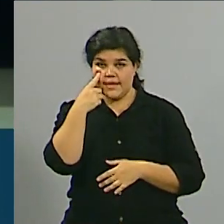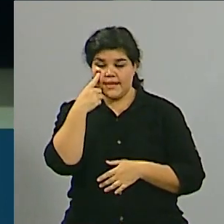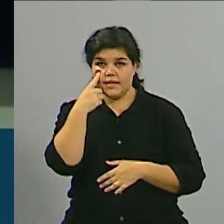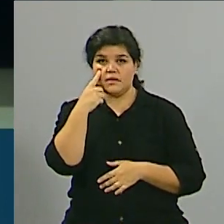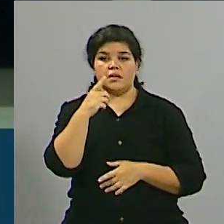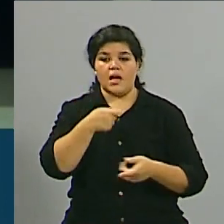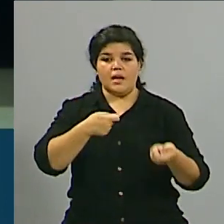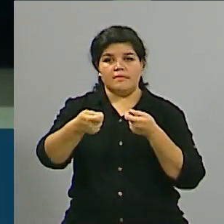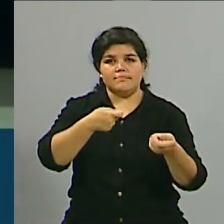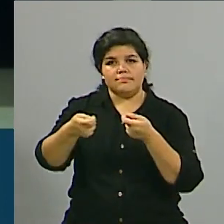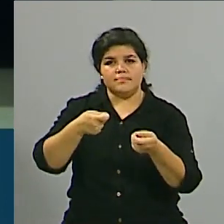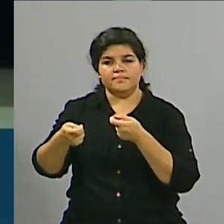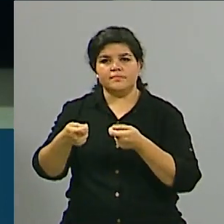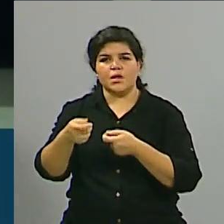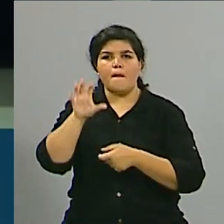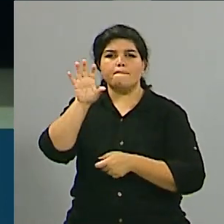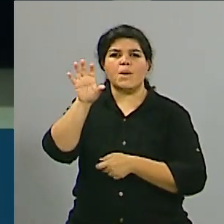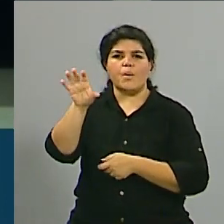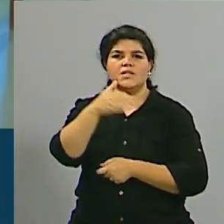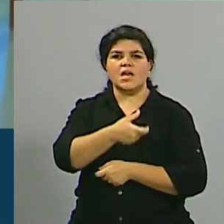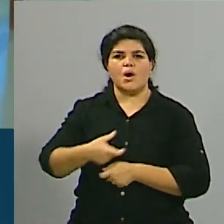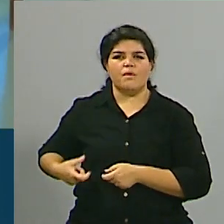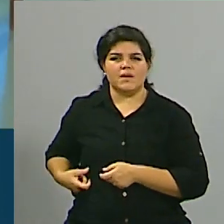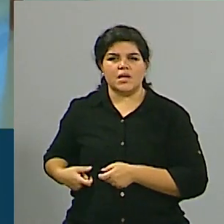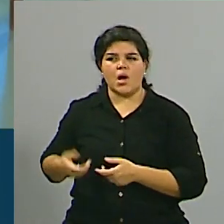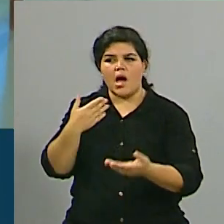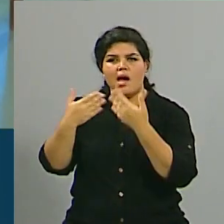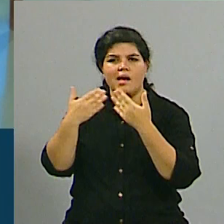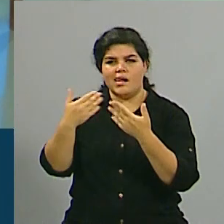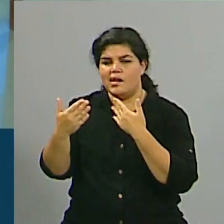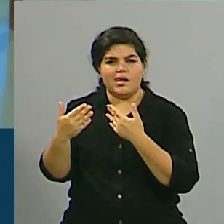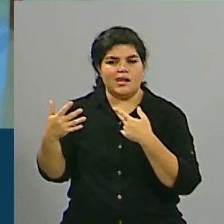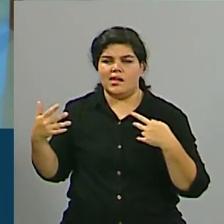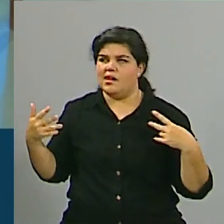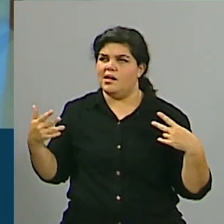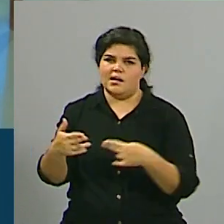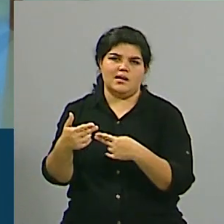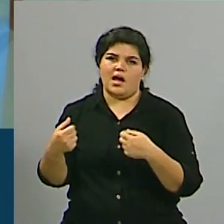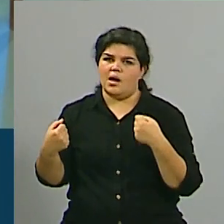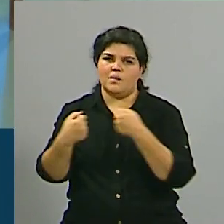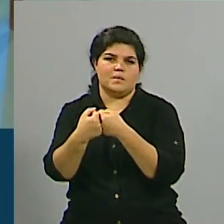con la provincia. Algo muy necesario. Hoy en día nosotros le llevábamos los grandes